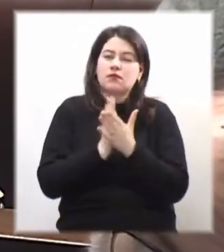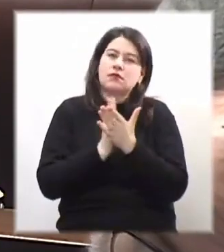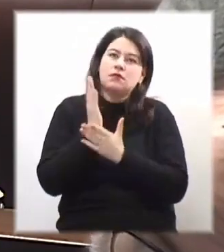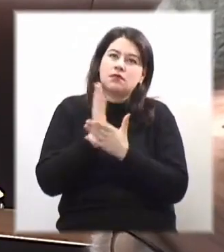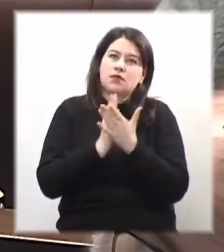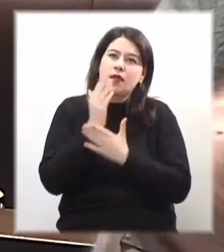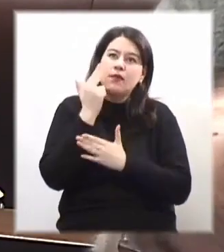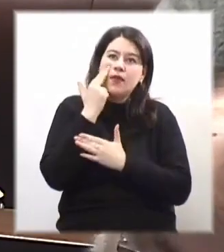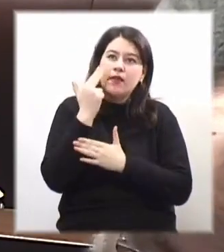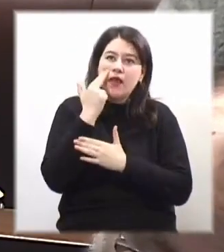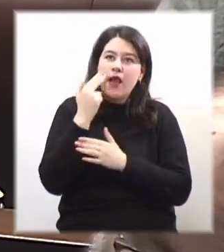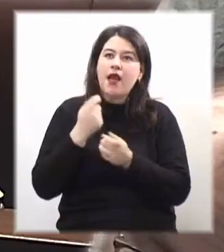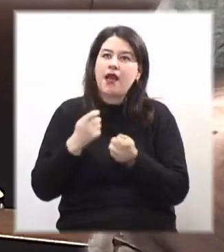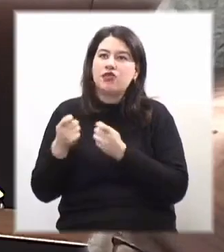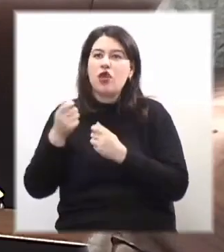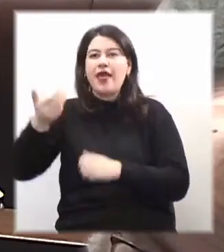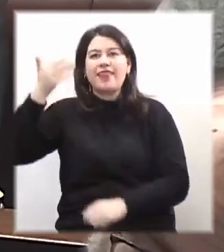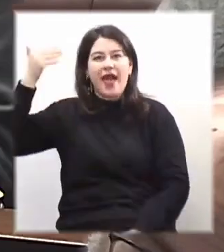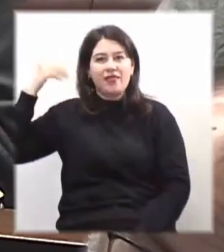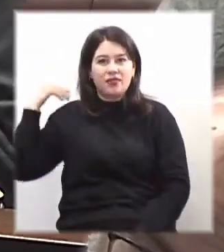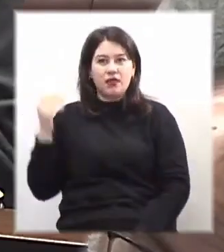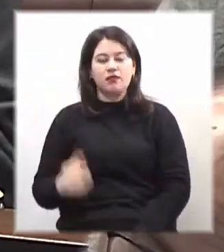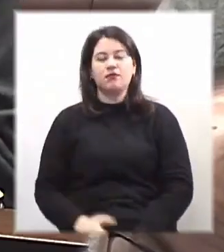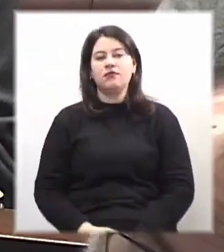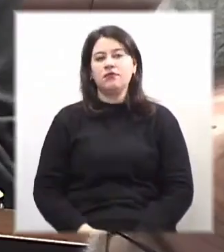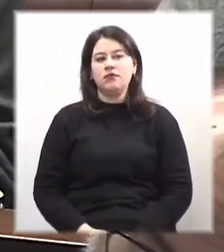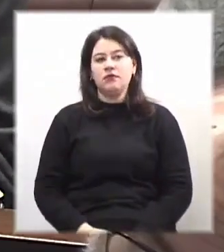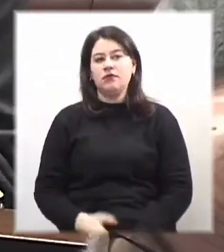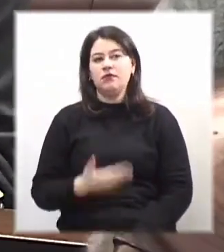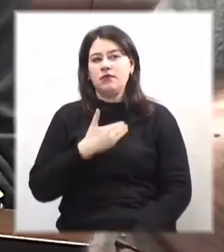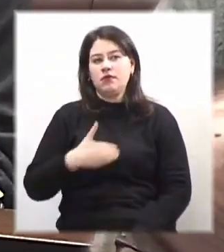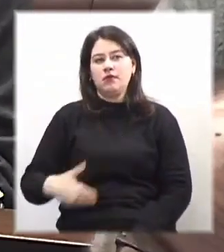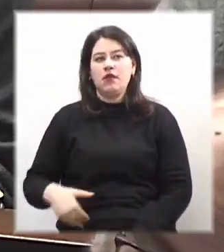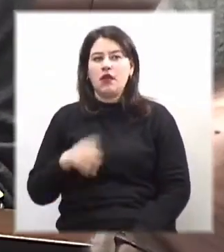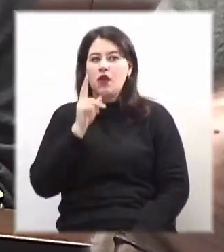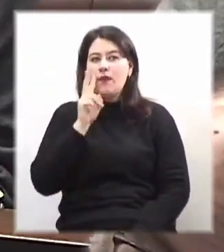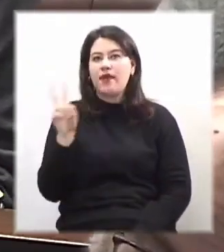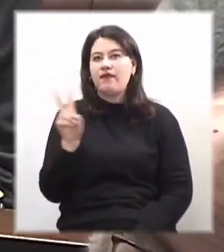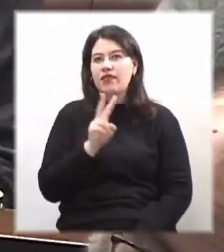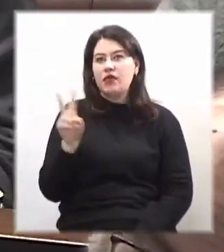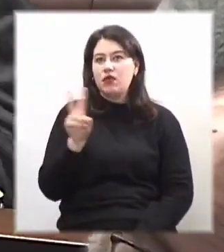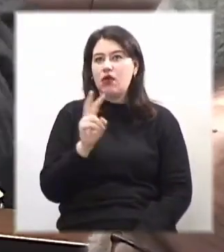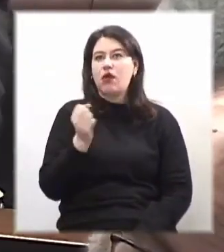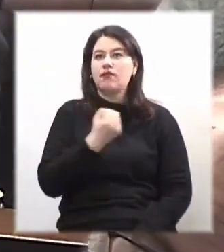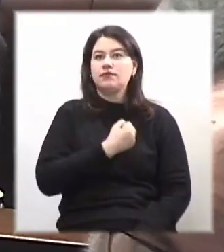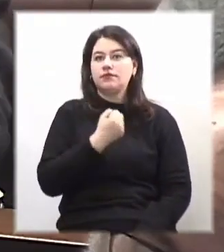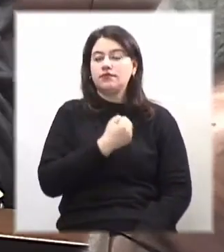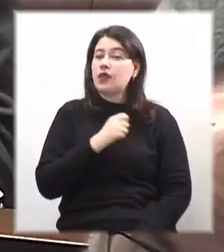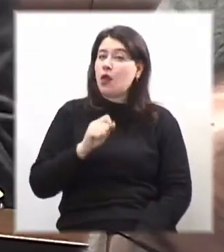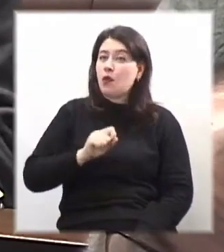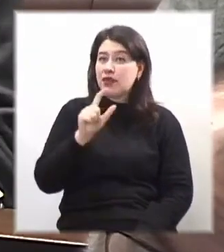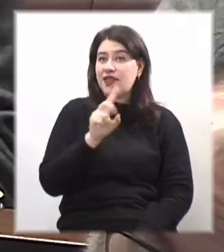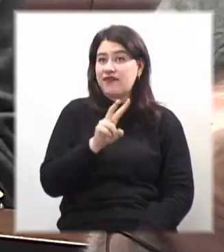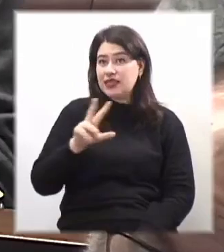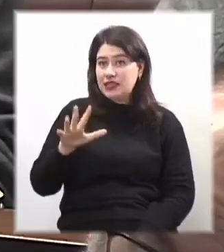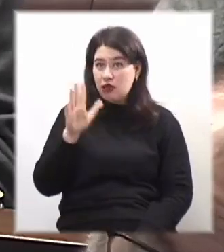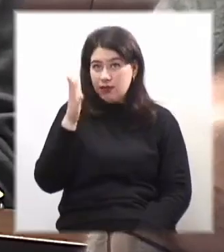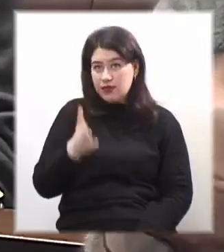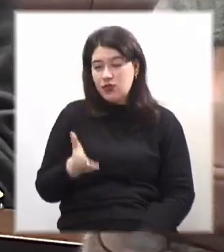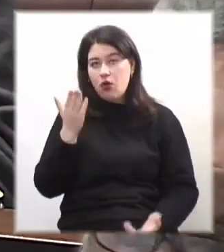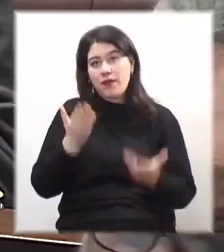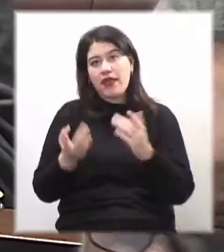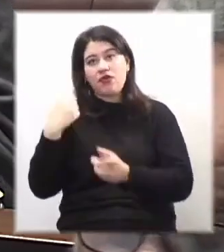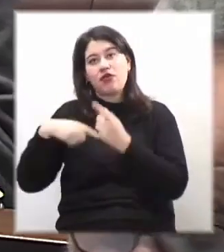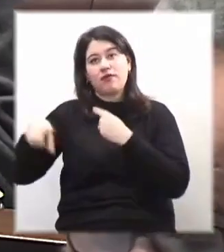las gestiones de los gobiernos anteriores reitero en el 2022 los homicidios aumentaron un 25% con respecto